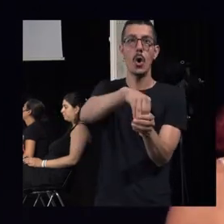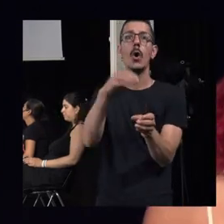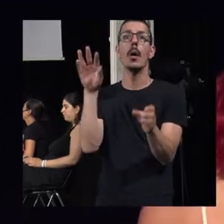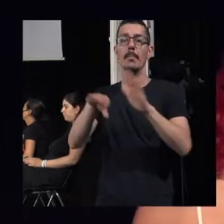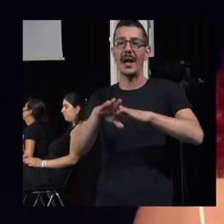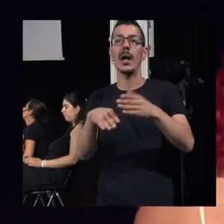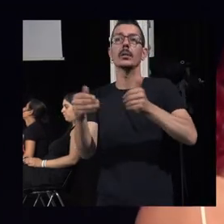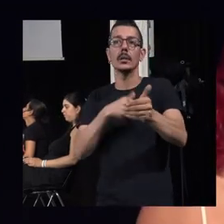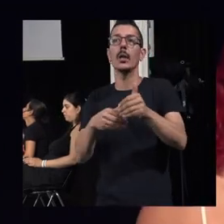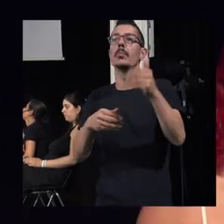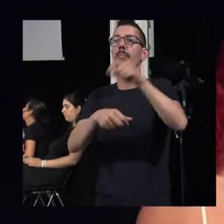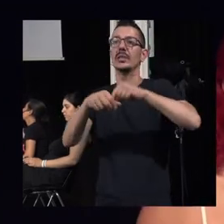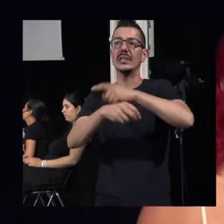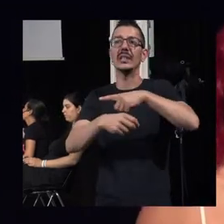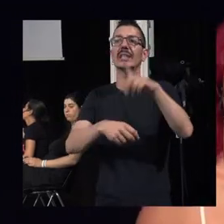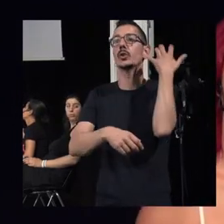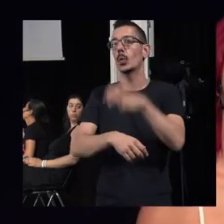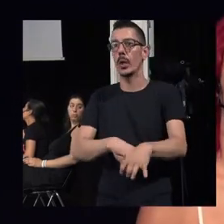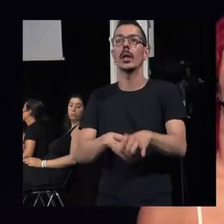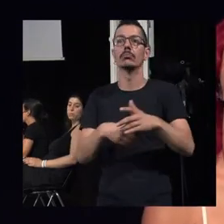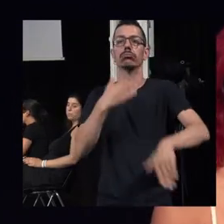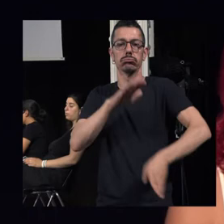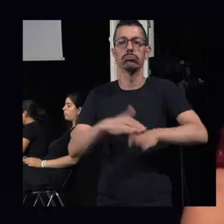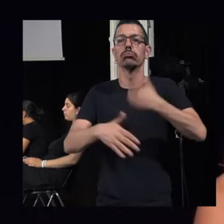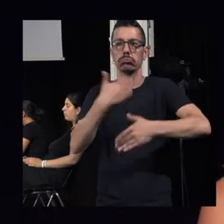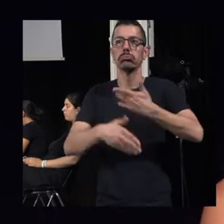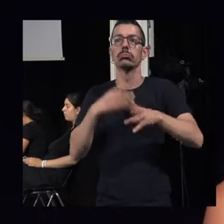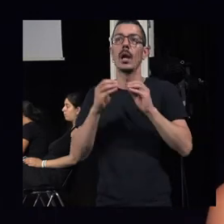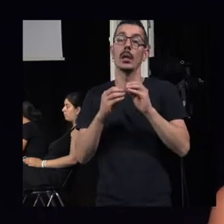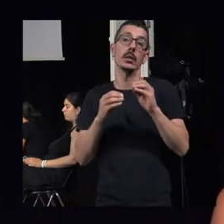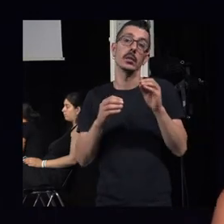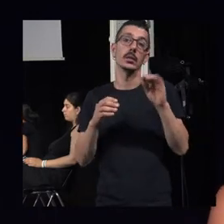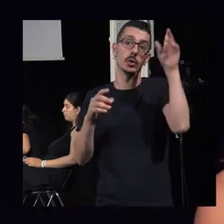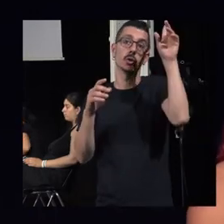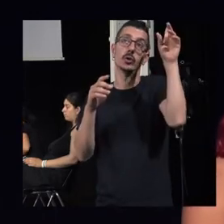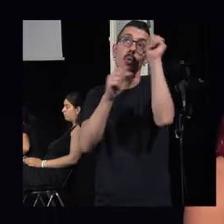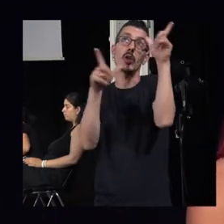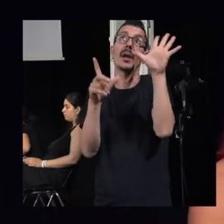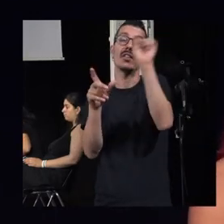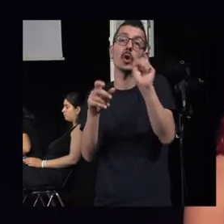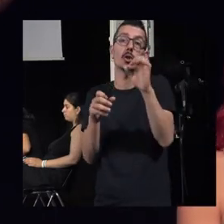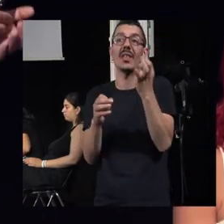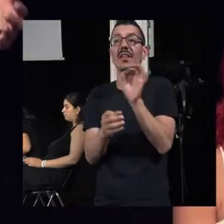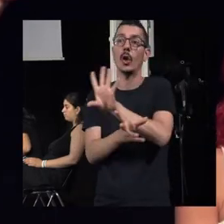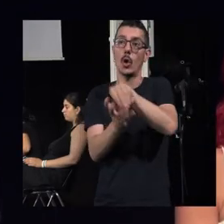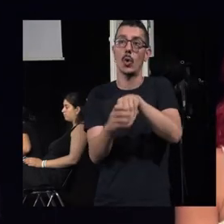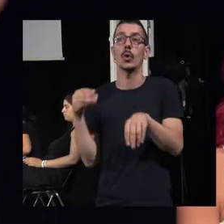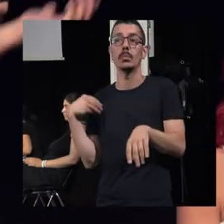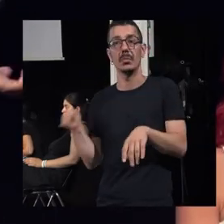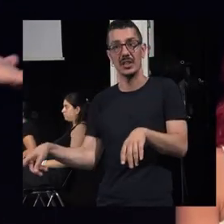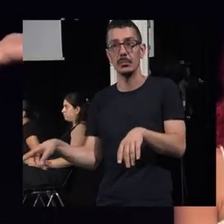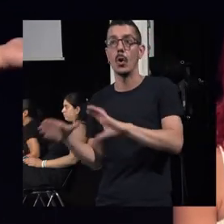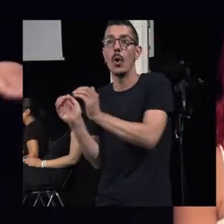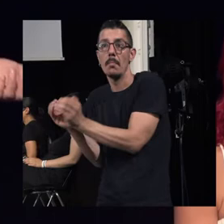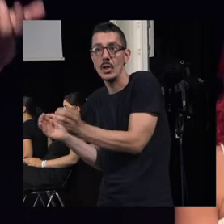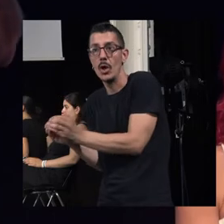conseguir ese sueño maravilloso del municipalismo queer. También digo que si no se cuenta con las personas gitanas como con cualquier otra